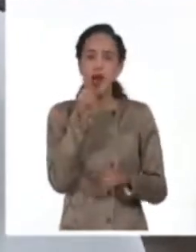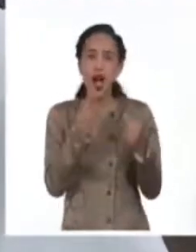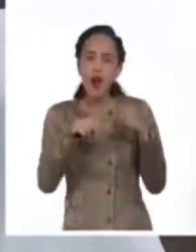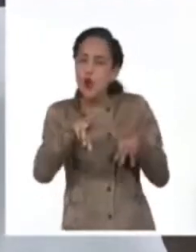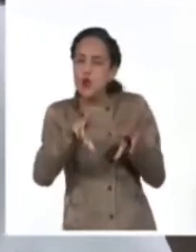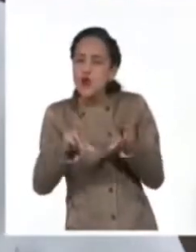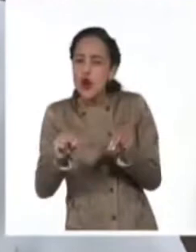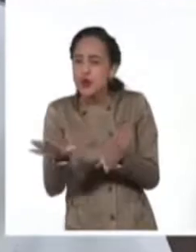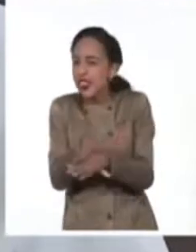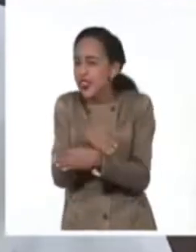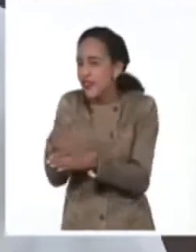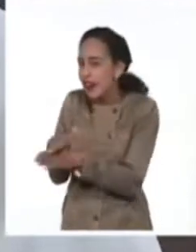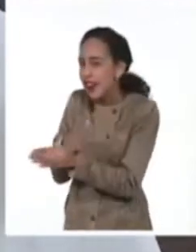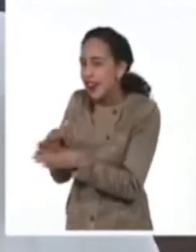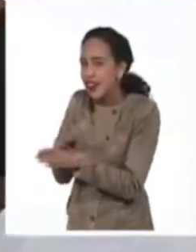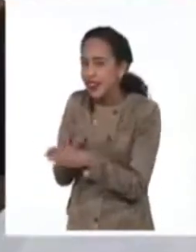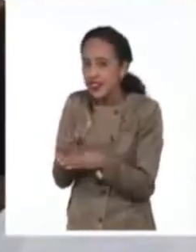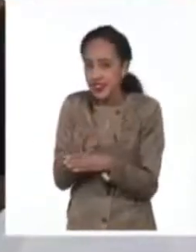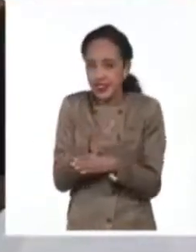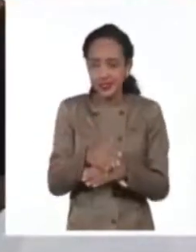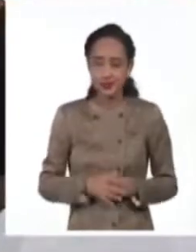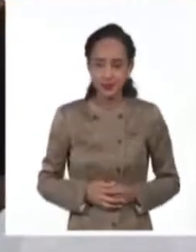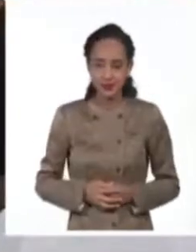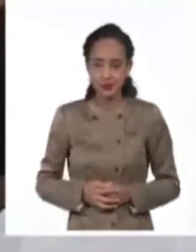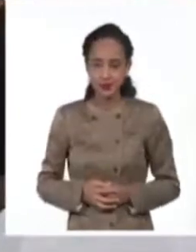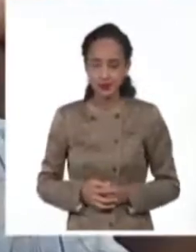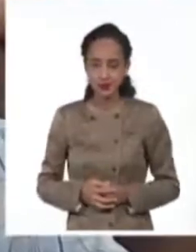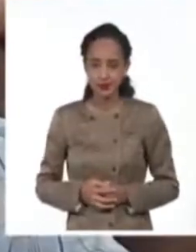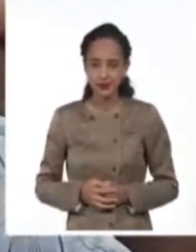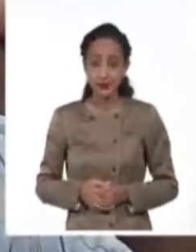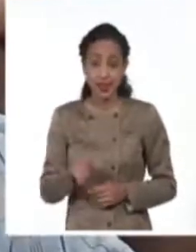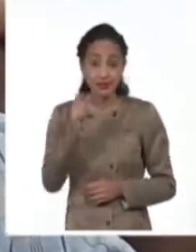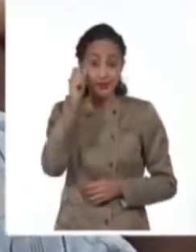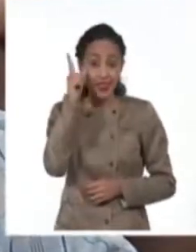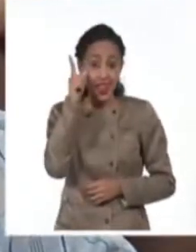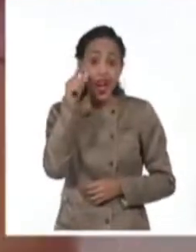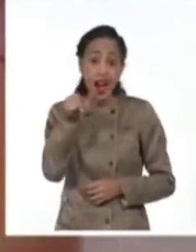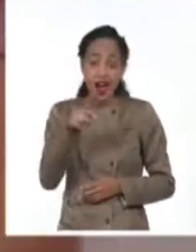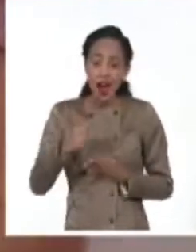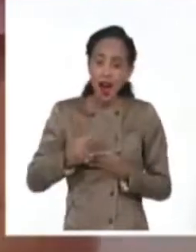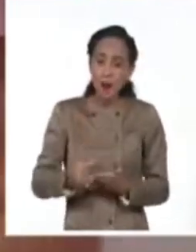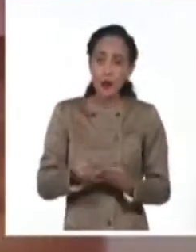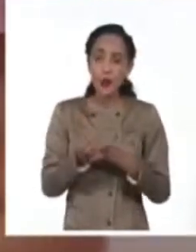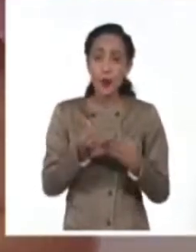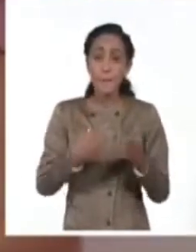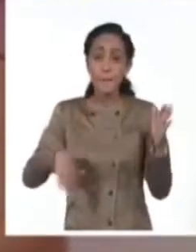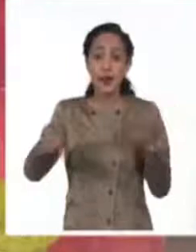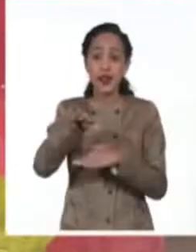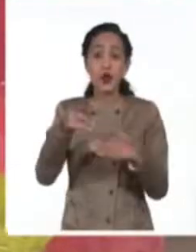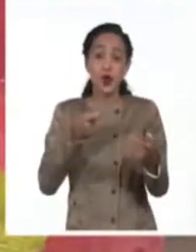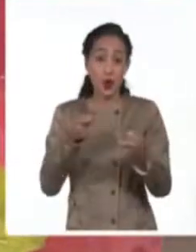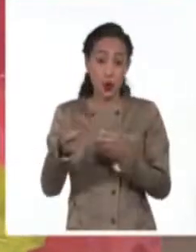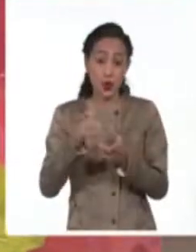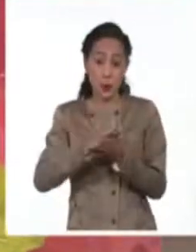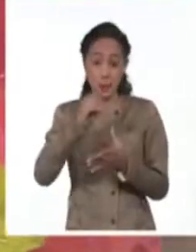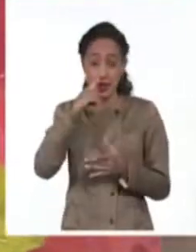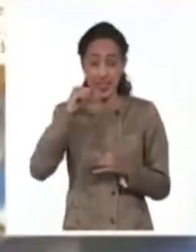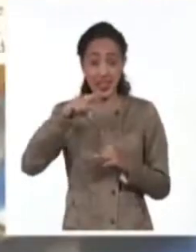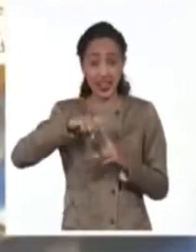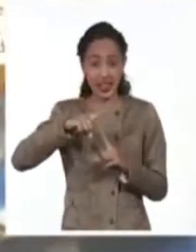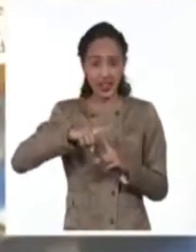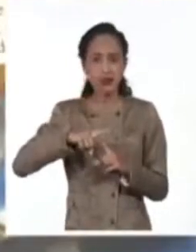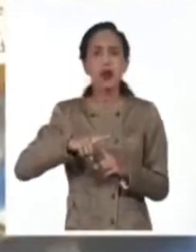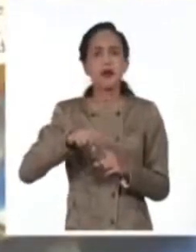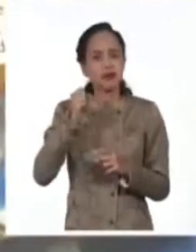algo distinto, algo que lo tenga la casa propia. La iniciativa cuenta con el apoyo del Ministerio de Comercio Interior en la búsqueda de fuentes alternativas para